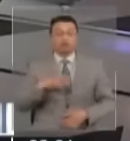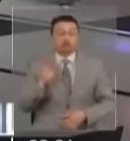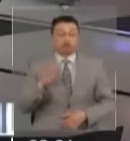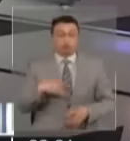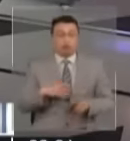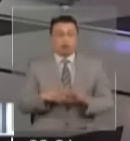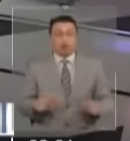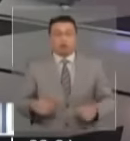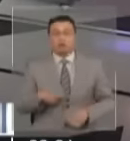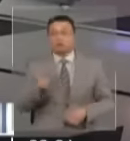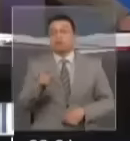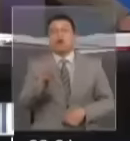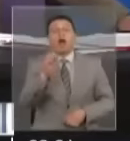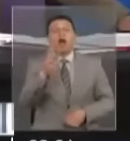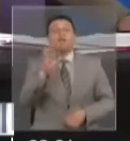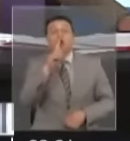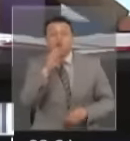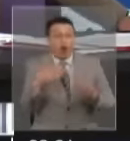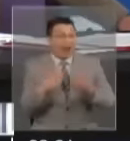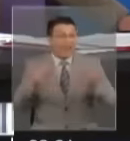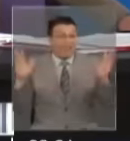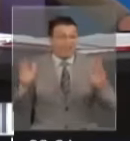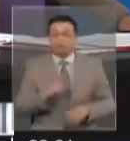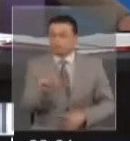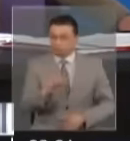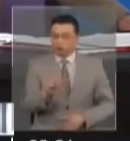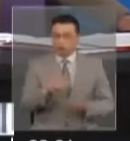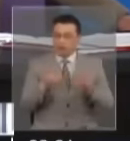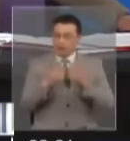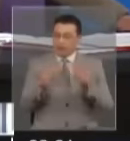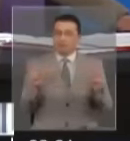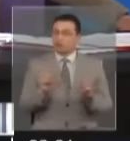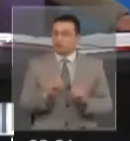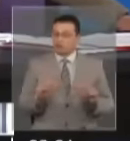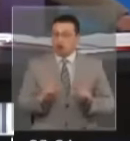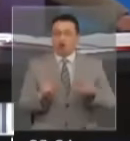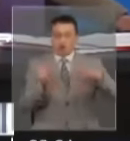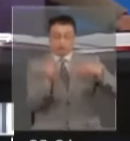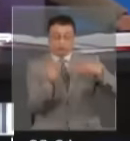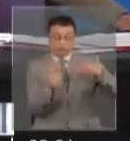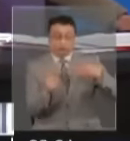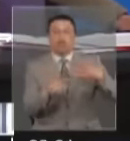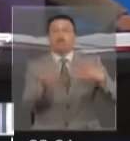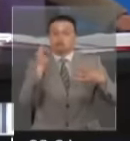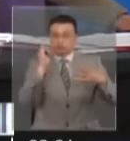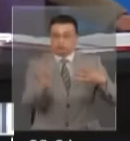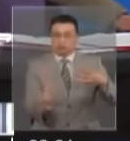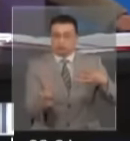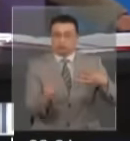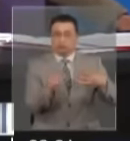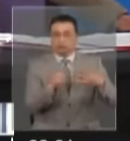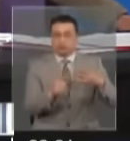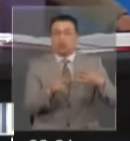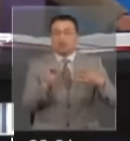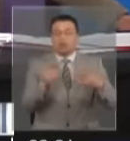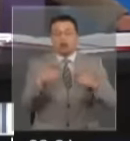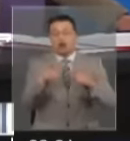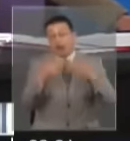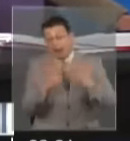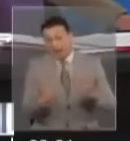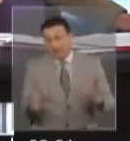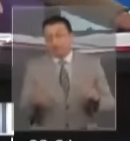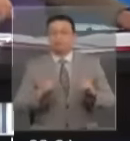Molina, aborto libre? No, yo creo que ese es un tema que hay que discutir como sociedad y creo que no es tema para